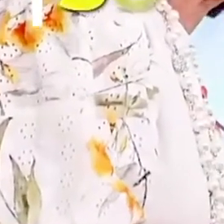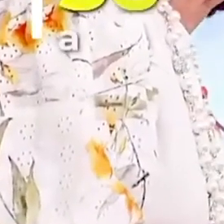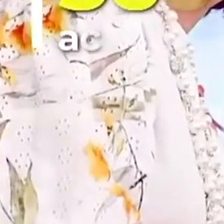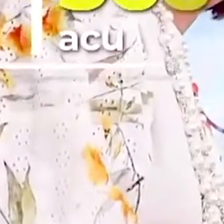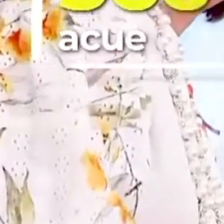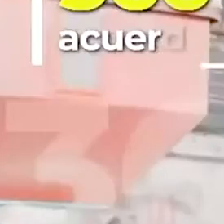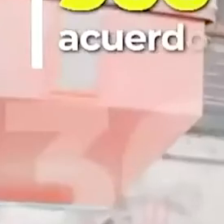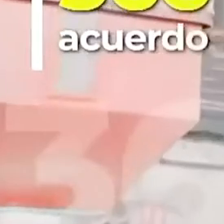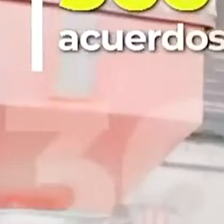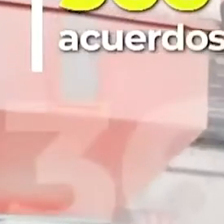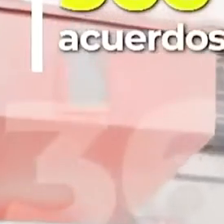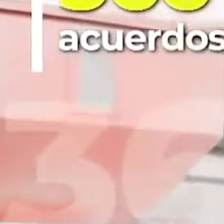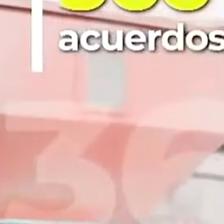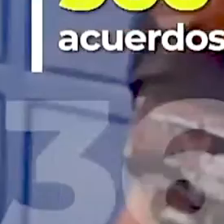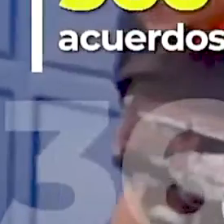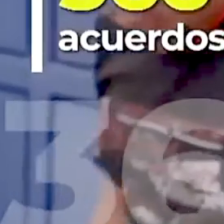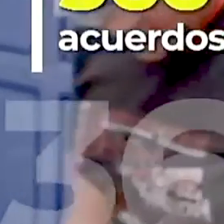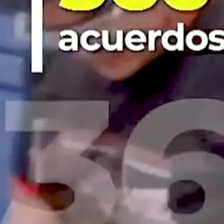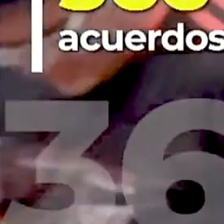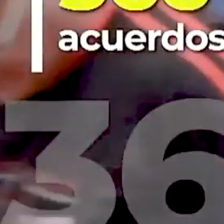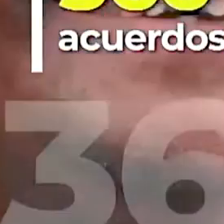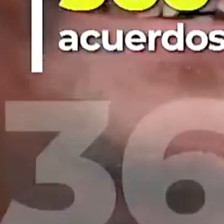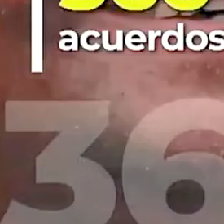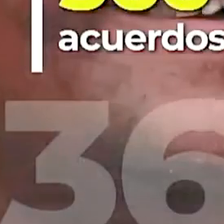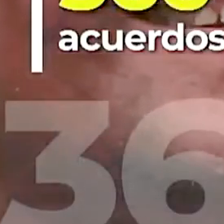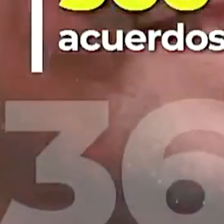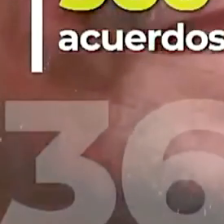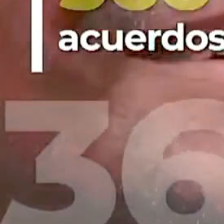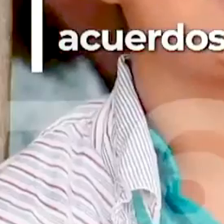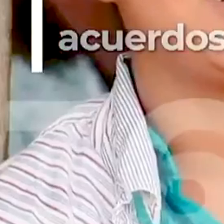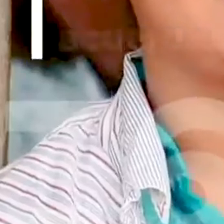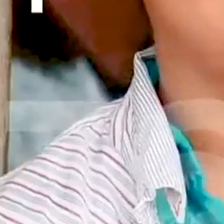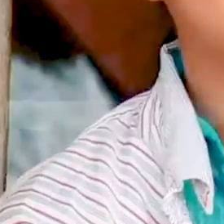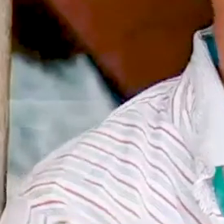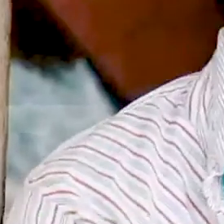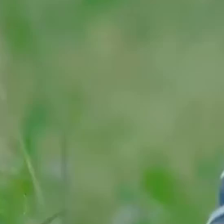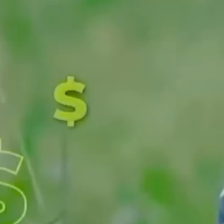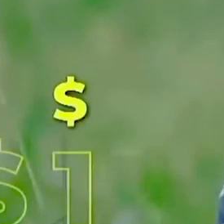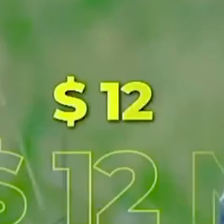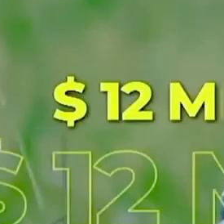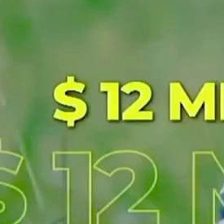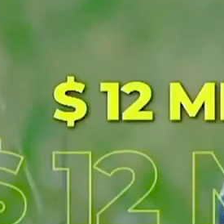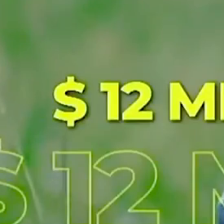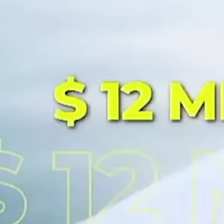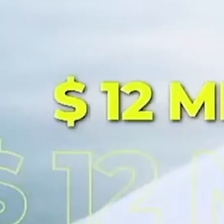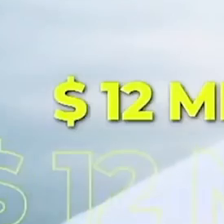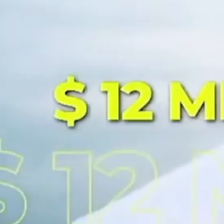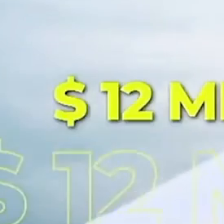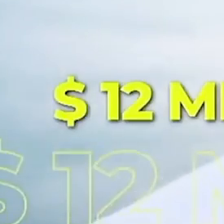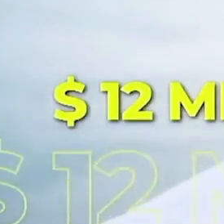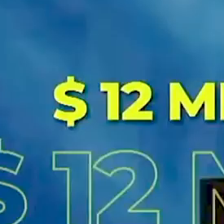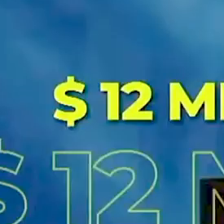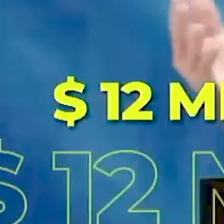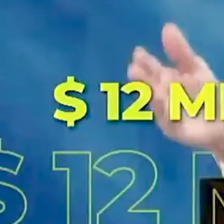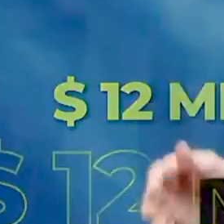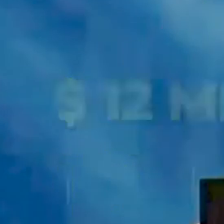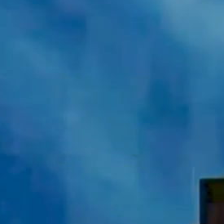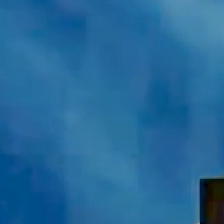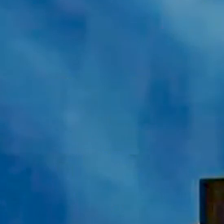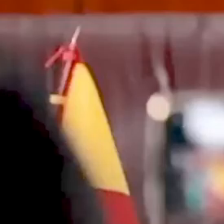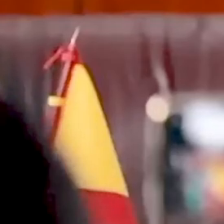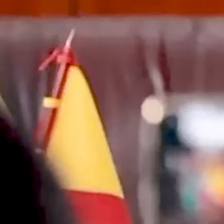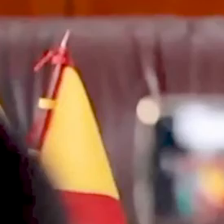en las que se obtuvo 366 acuerdos, lo que significó un ahorro para el Estado de más de 12.000 millones de